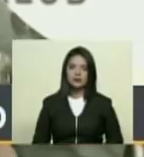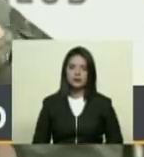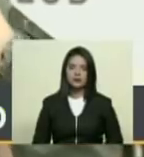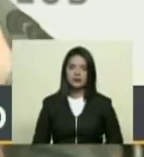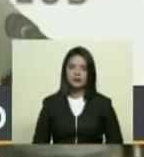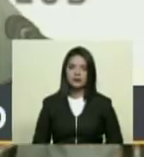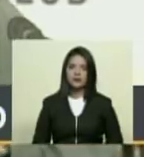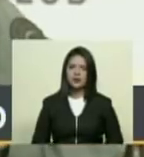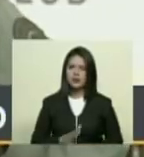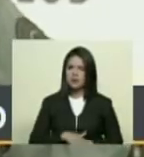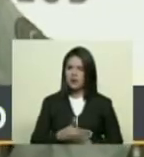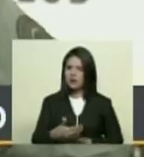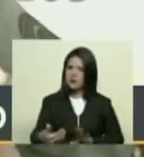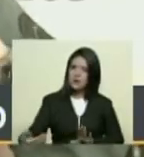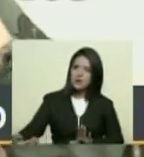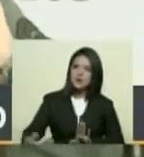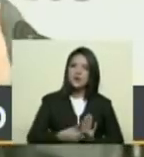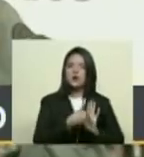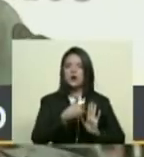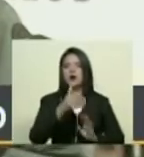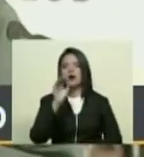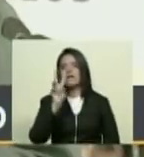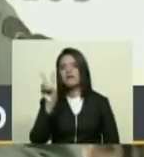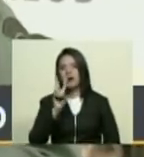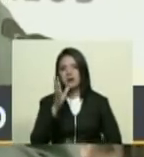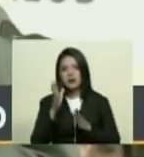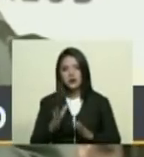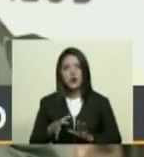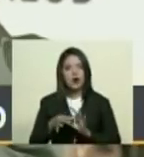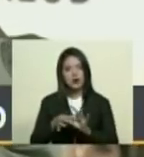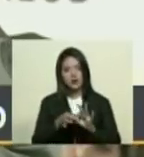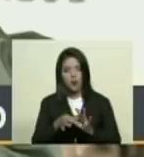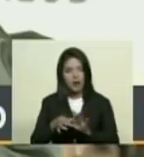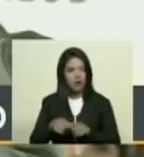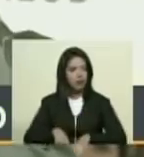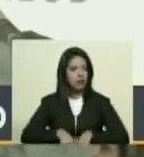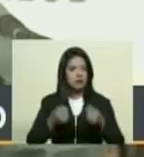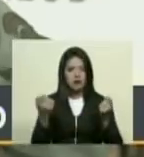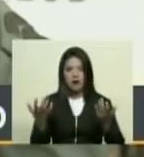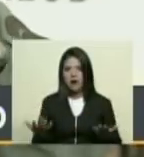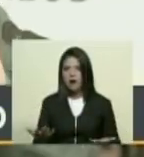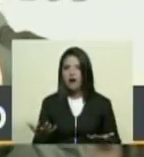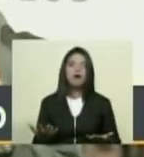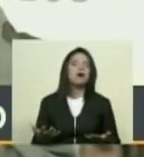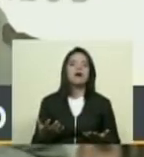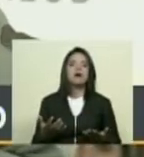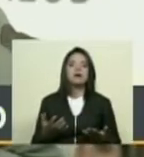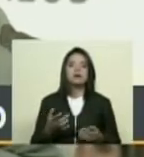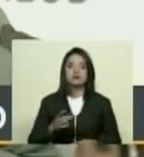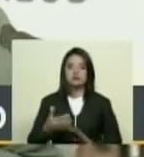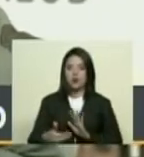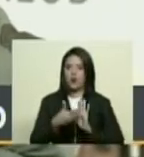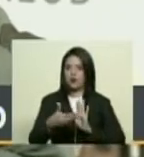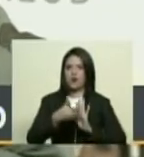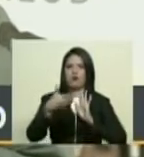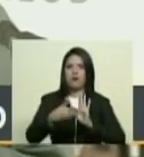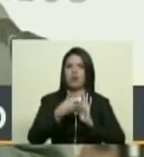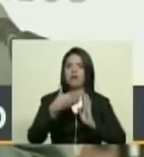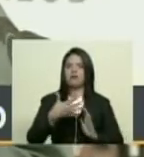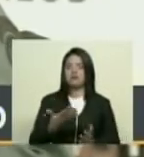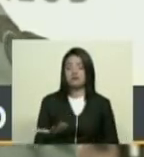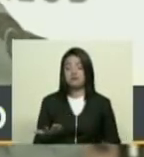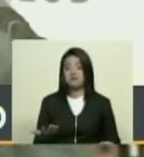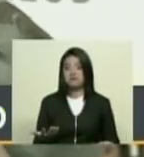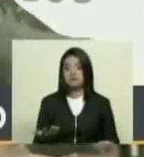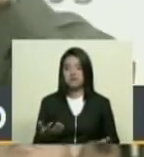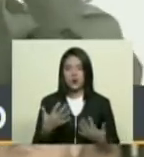esta arremetida contra Venezuela, contra su soberanía, contra su integridad, bueno,